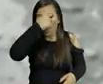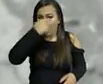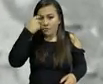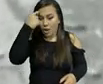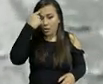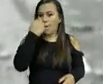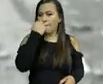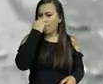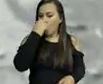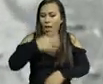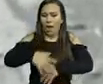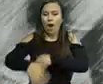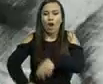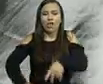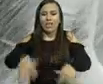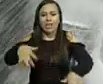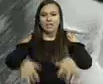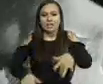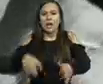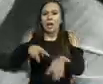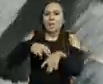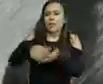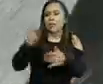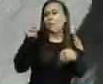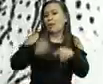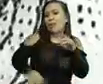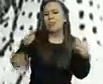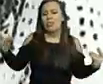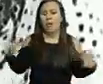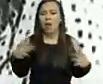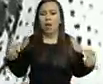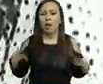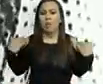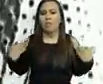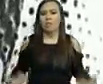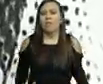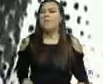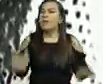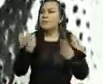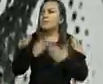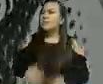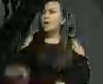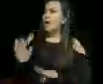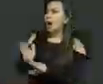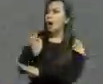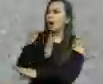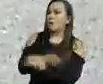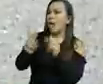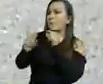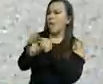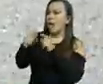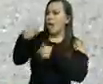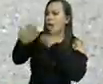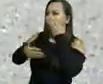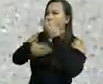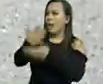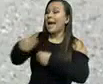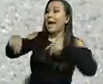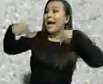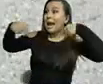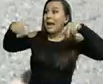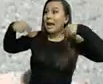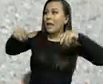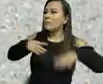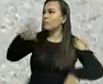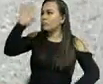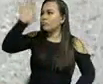la rodilla según la madre de la estudiante ella ya había recibido amenazas pero ahora el recreo a ella la